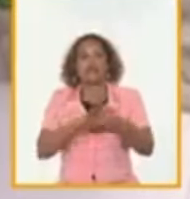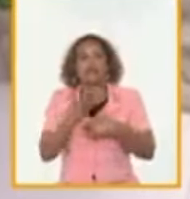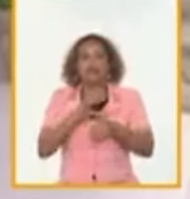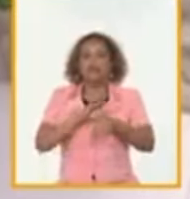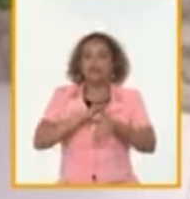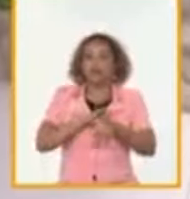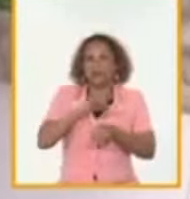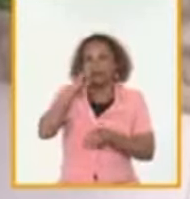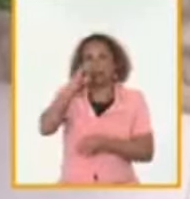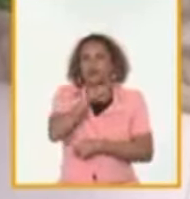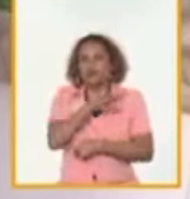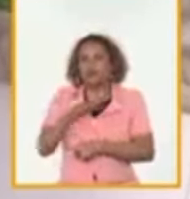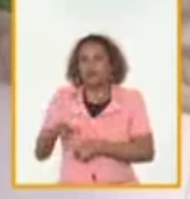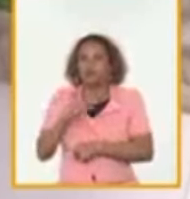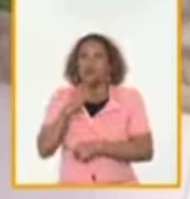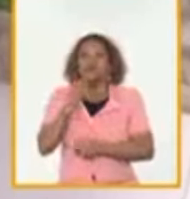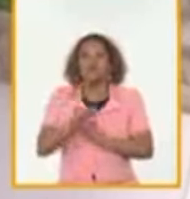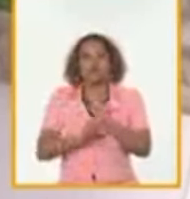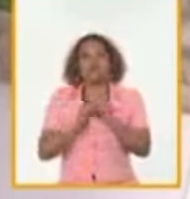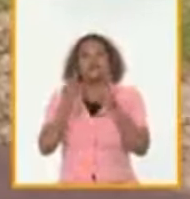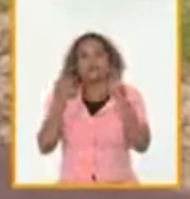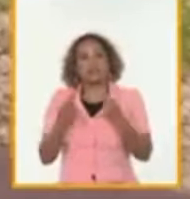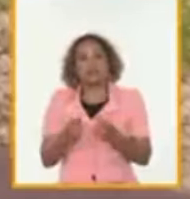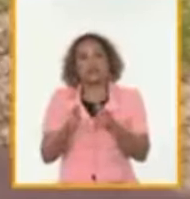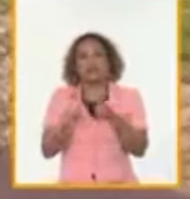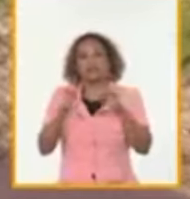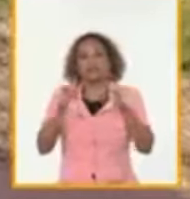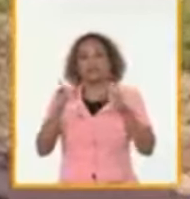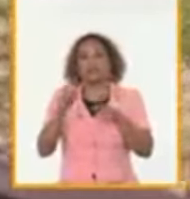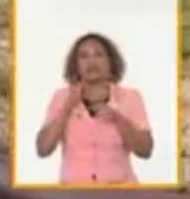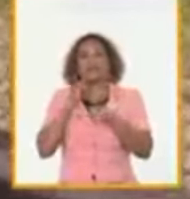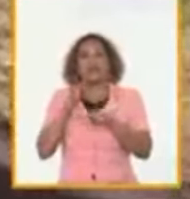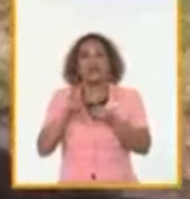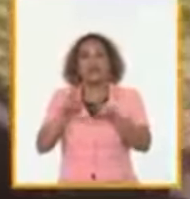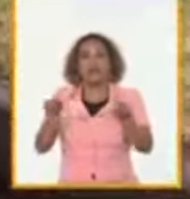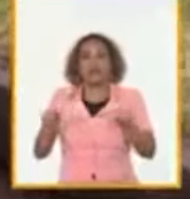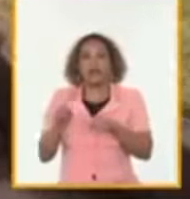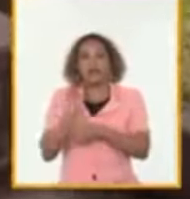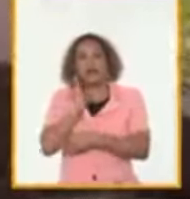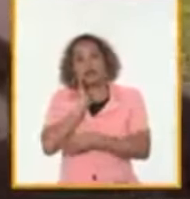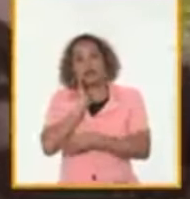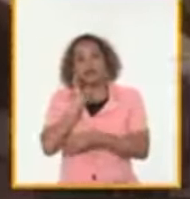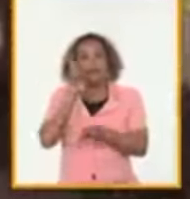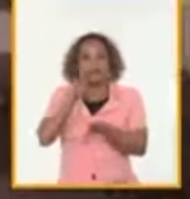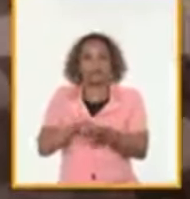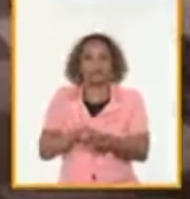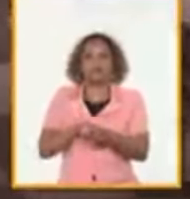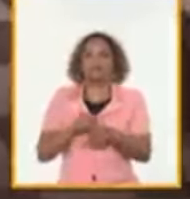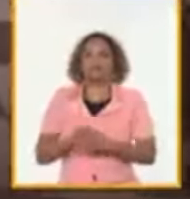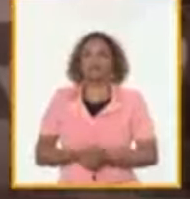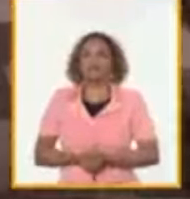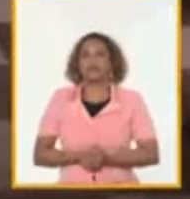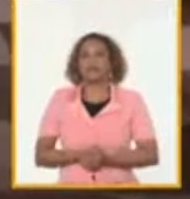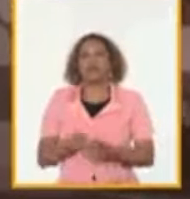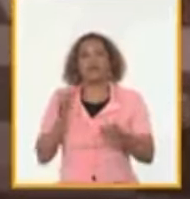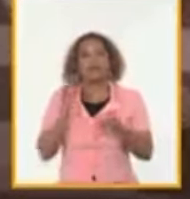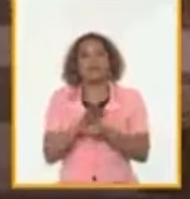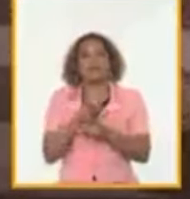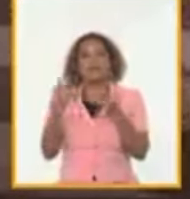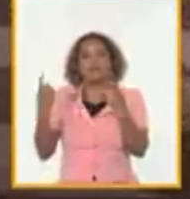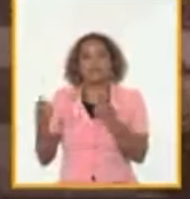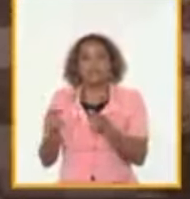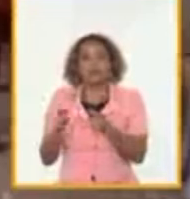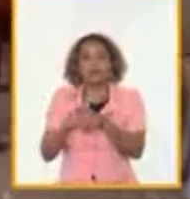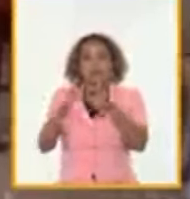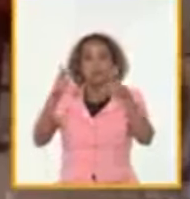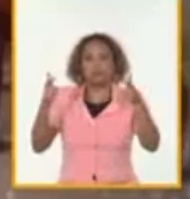necesidad de incremento en número de camas y dotación de pacientes Asimismo se realizó una ampliación del lugar a partir de la necesidad de expandir el área